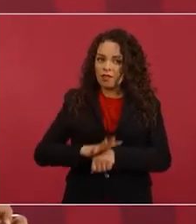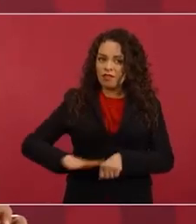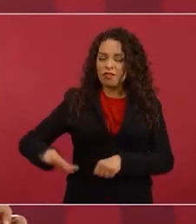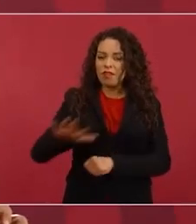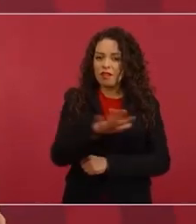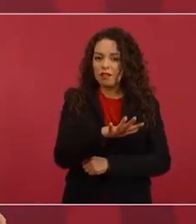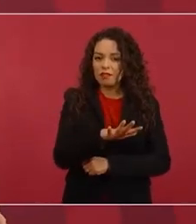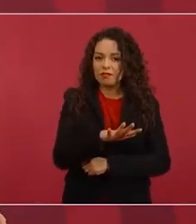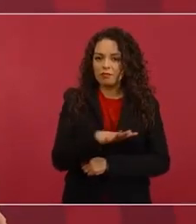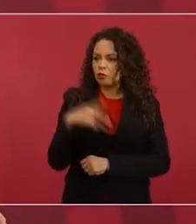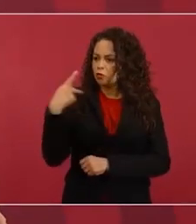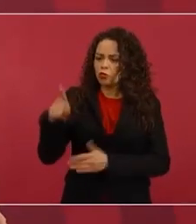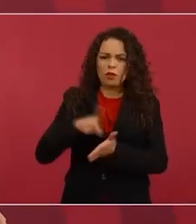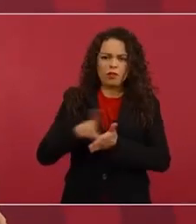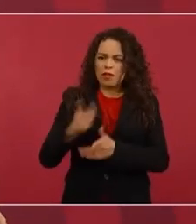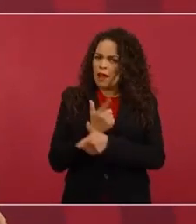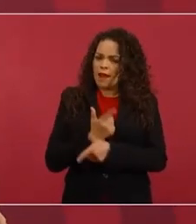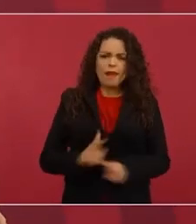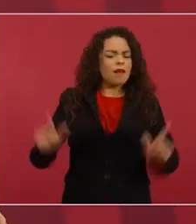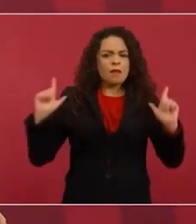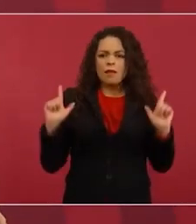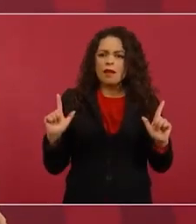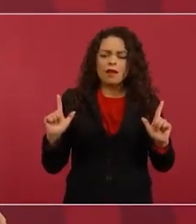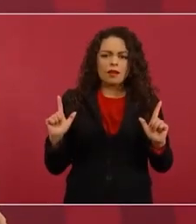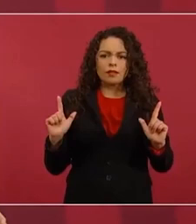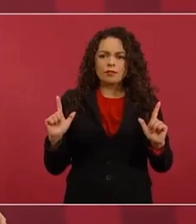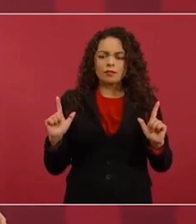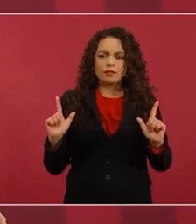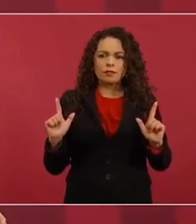en absoluta libertad,